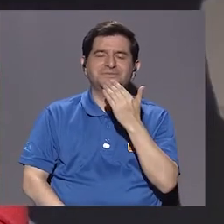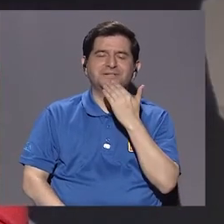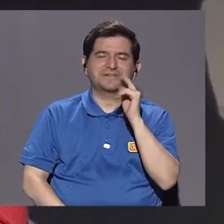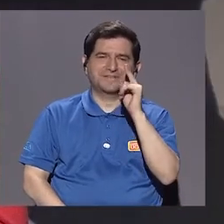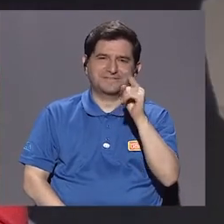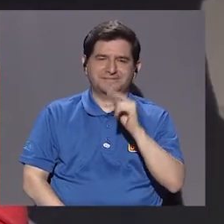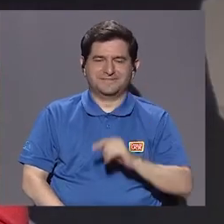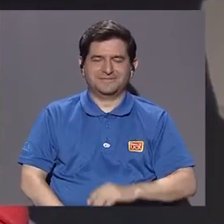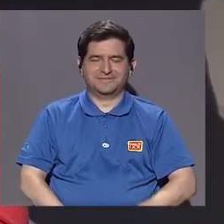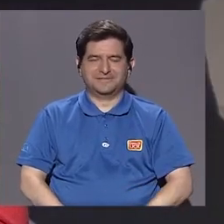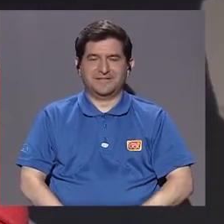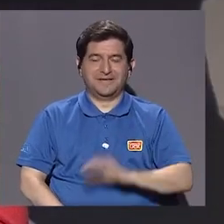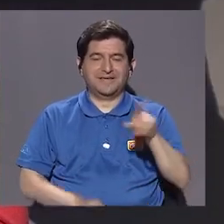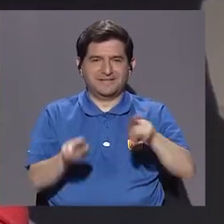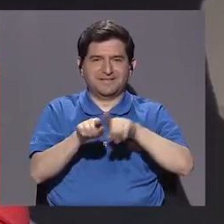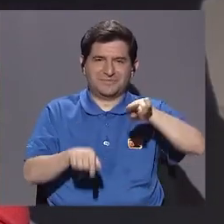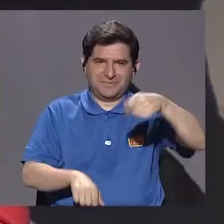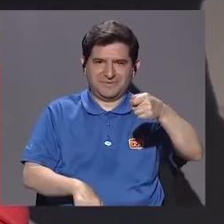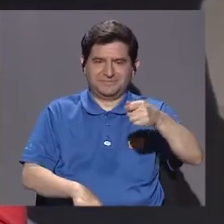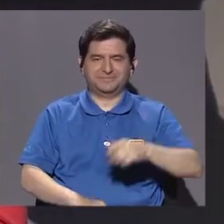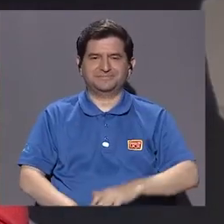el canal